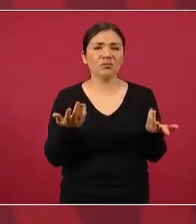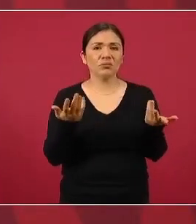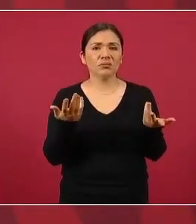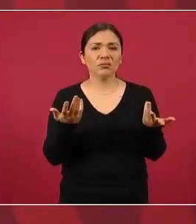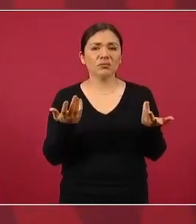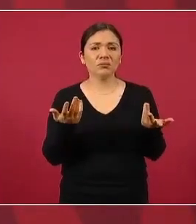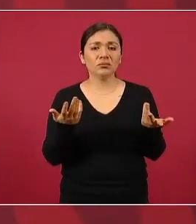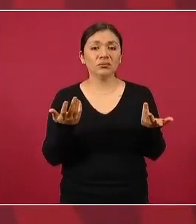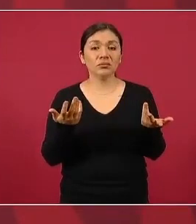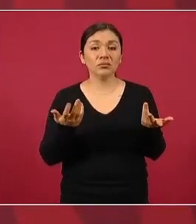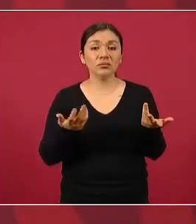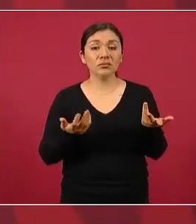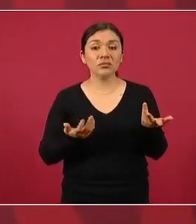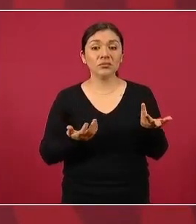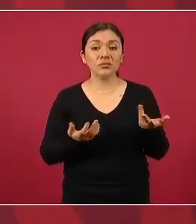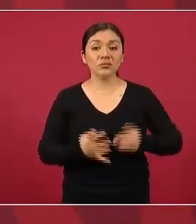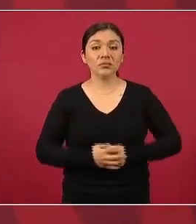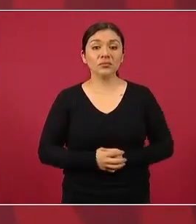hasta